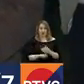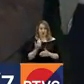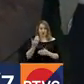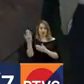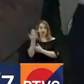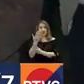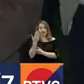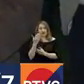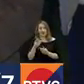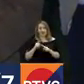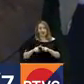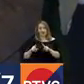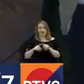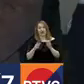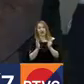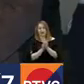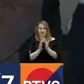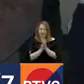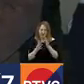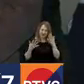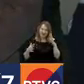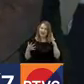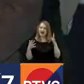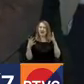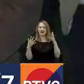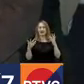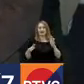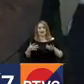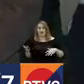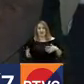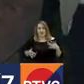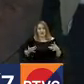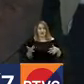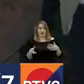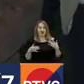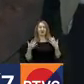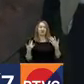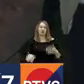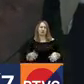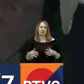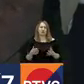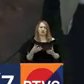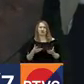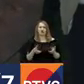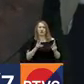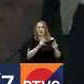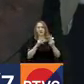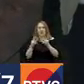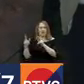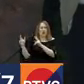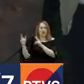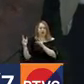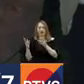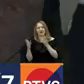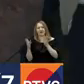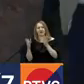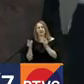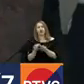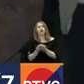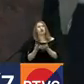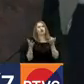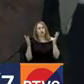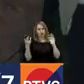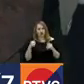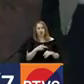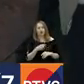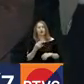películas de aplaudir de disfrutar como tanto tantos tantos desde tantos cortometrajes tantos los largometrajes que tuvimos